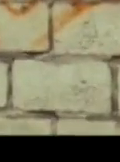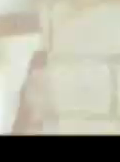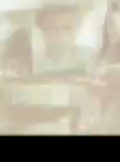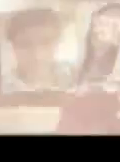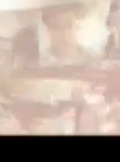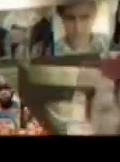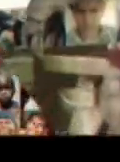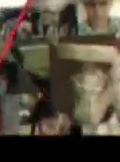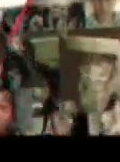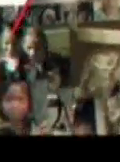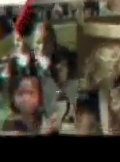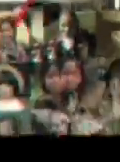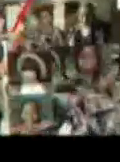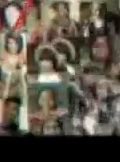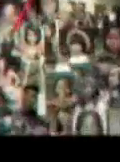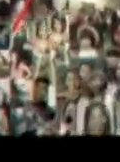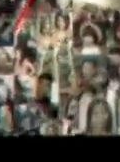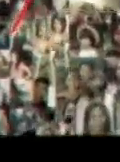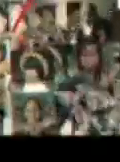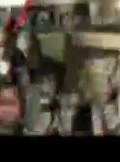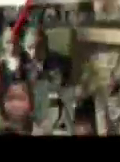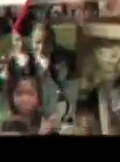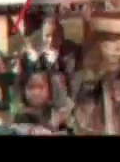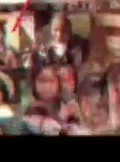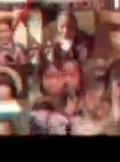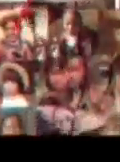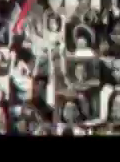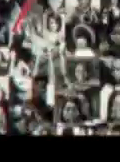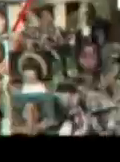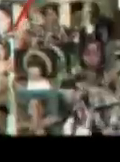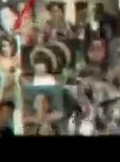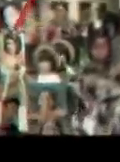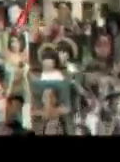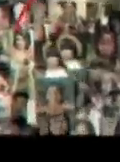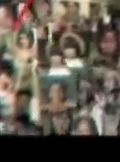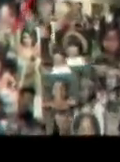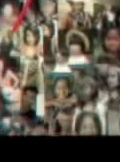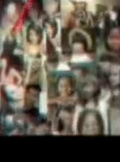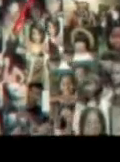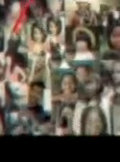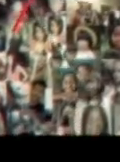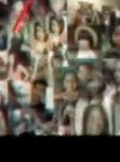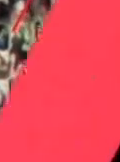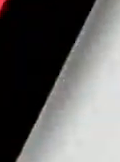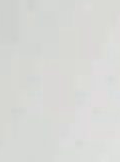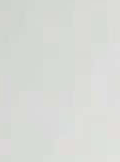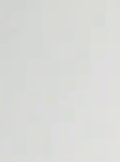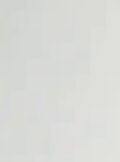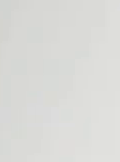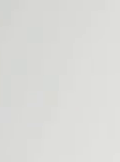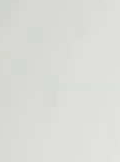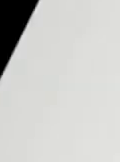memoria. Domingos 20 horas por Ecuador TV.